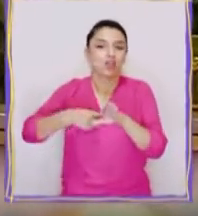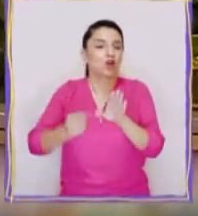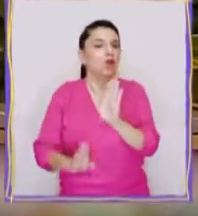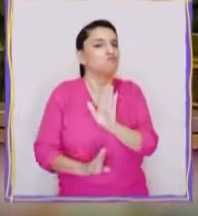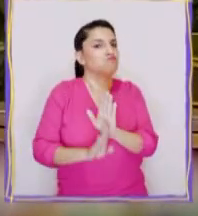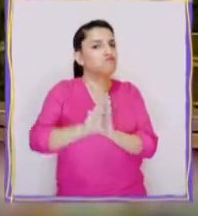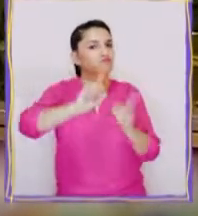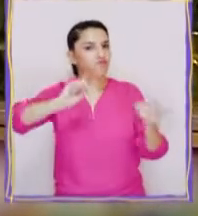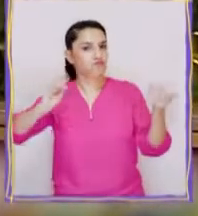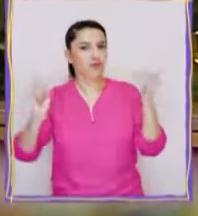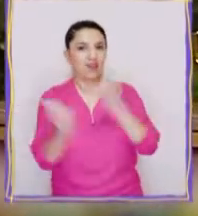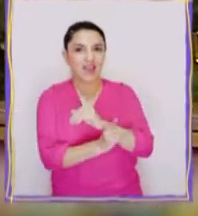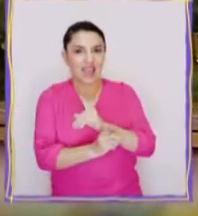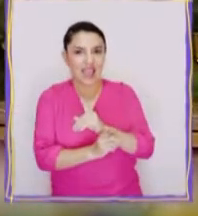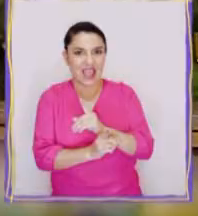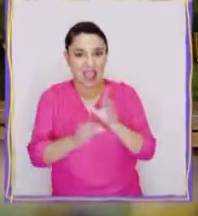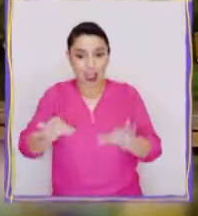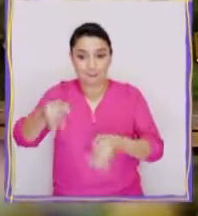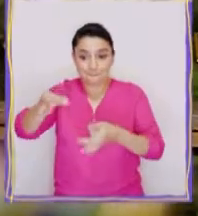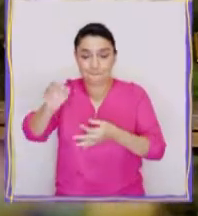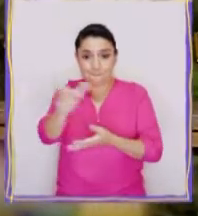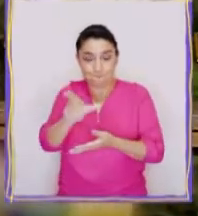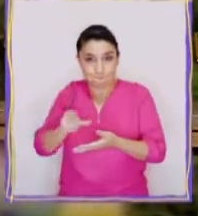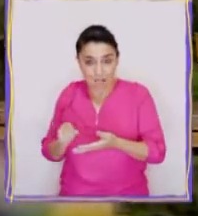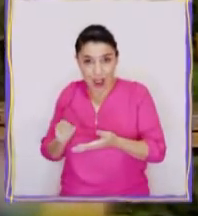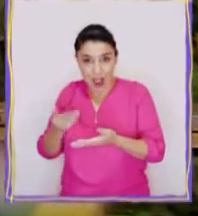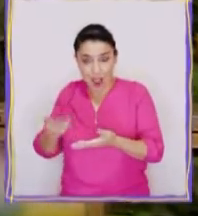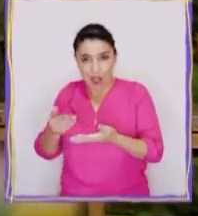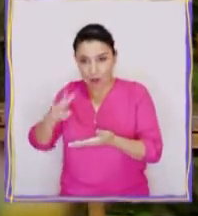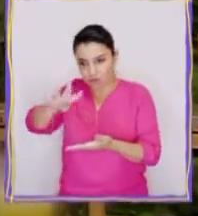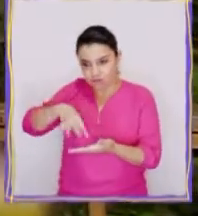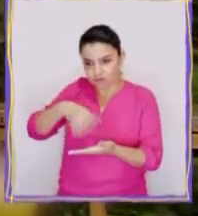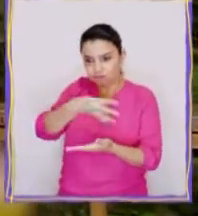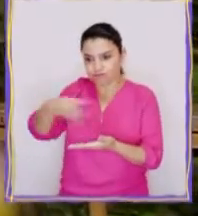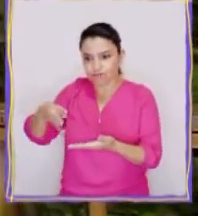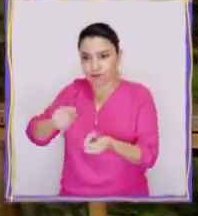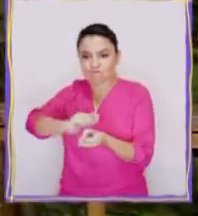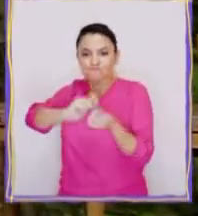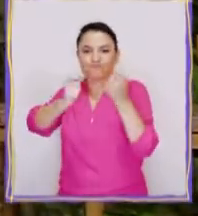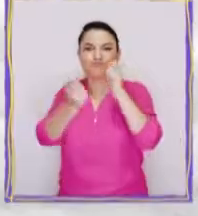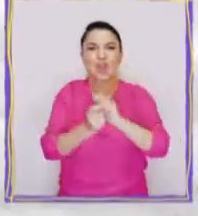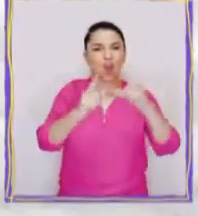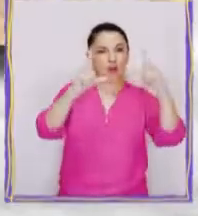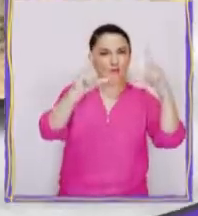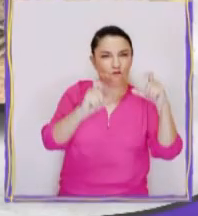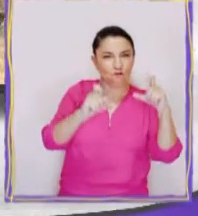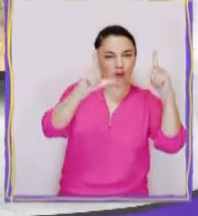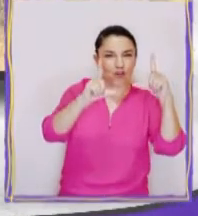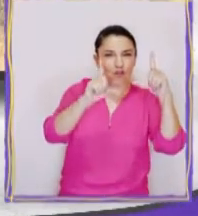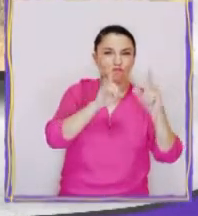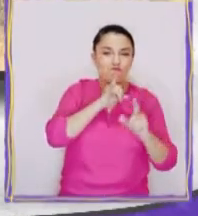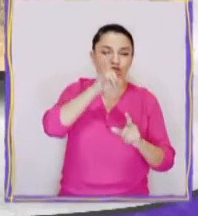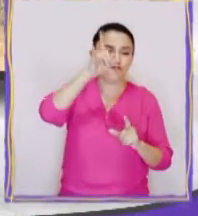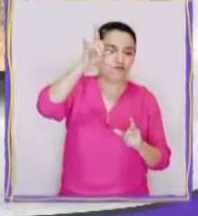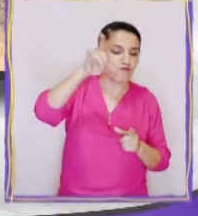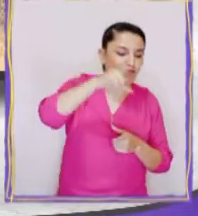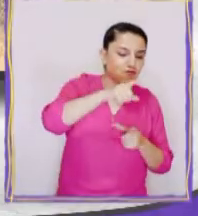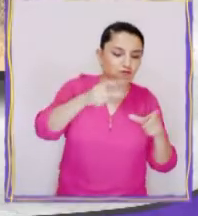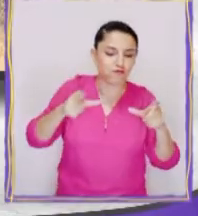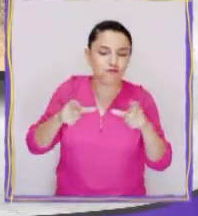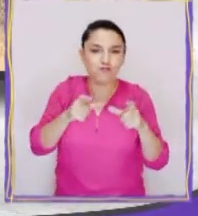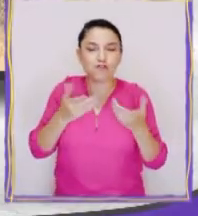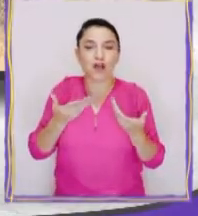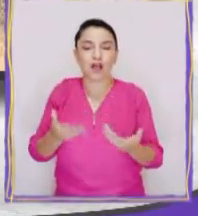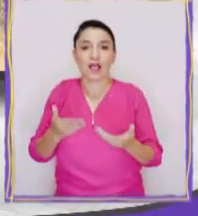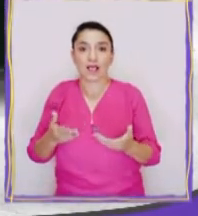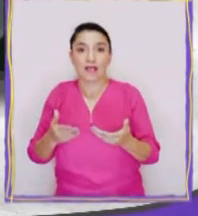tecnología ha avanzado mucho. Los mapas portulanos se transformaron en precisas fotografías satelitales. Los astrolabios